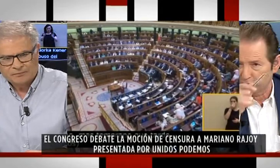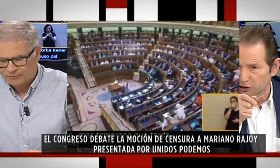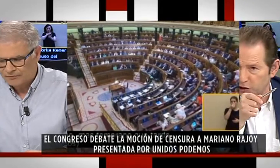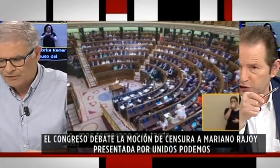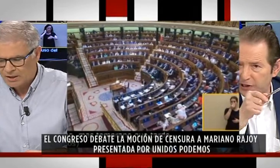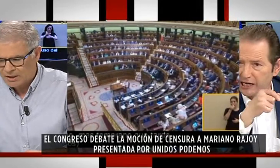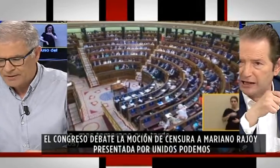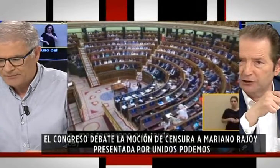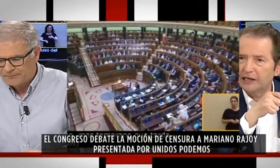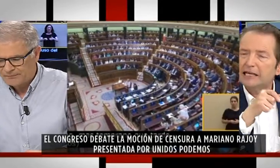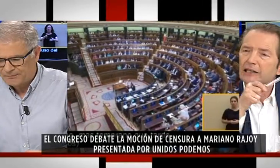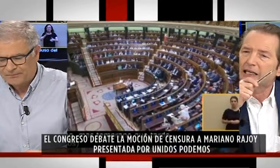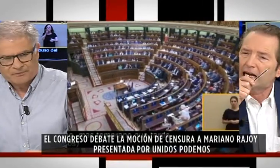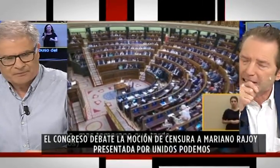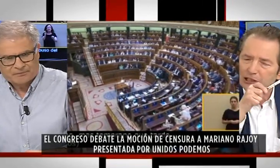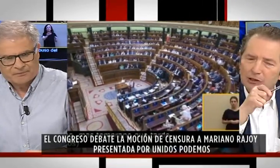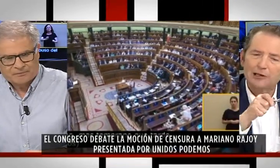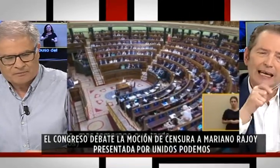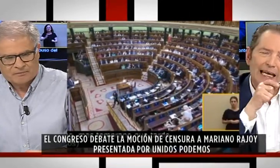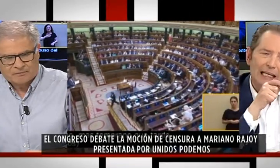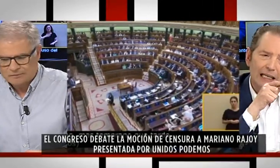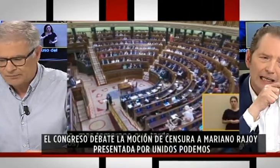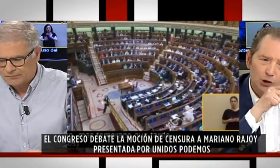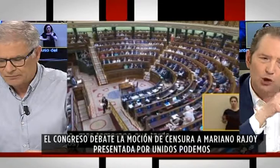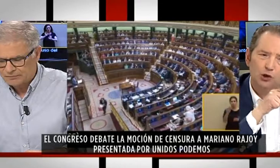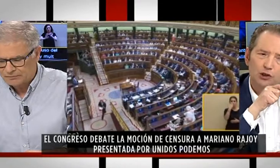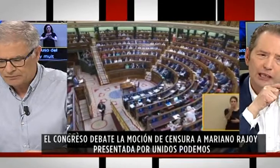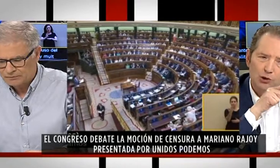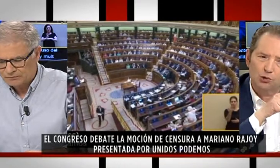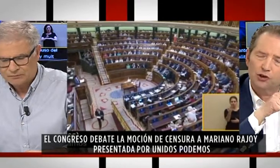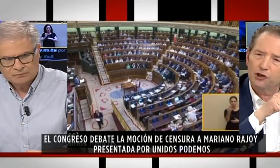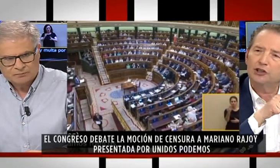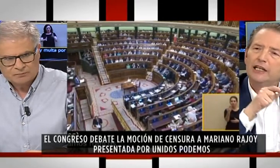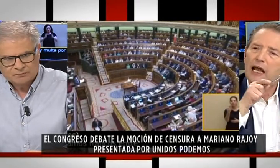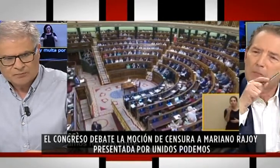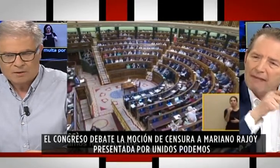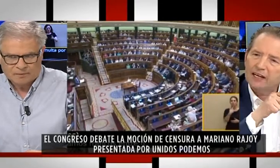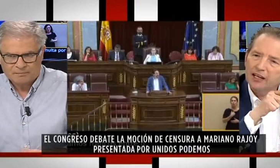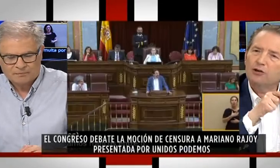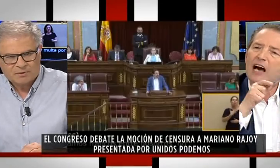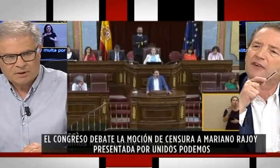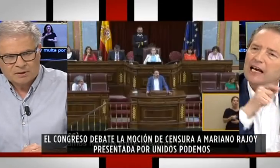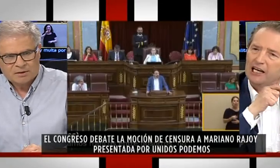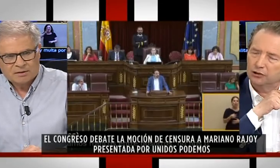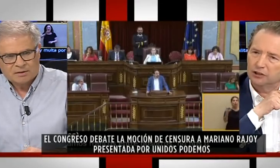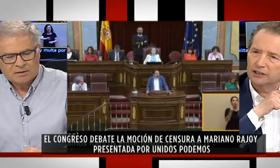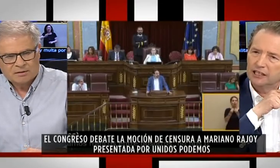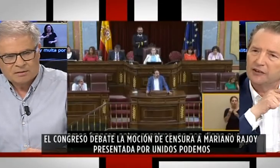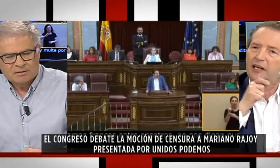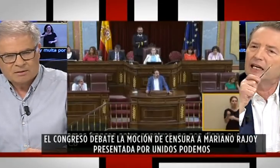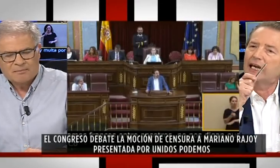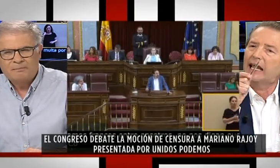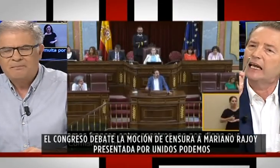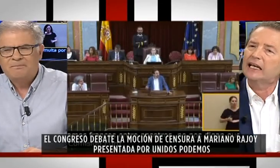y contra el psoe si hubiera ganado estamos de acuerdo en que el tono del discurso de hoy va dirigido a fijar electores